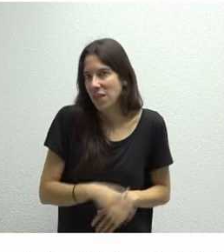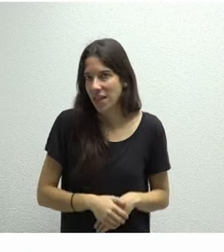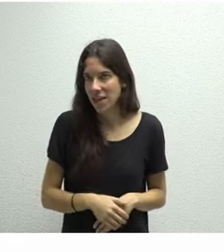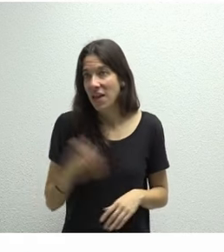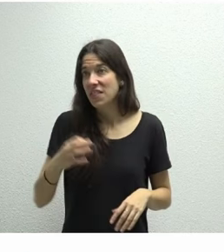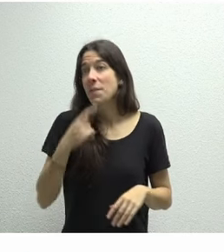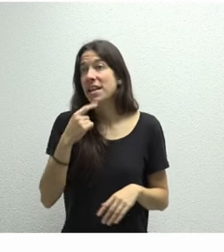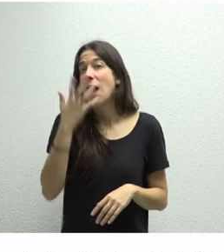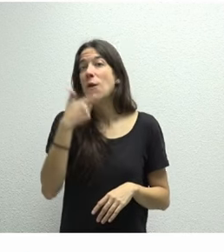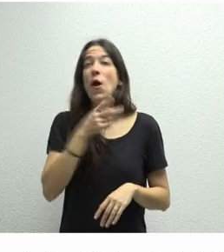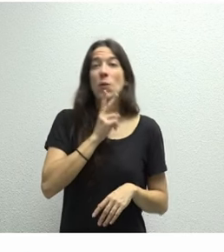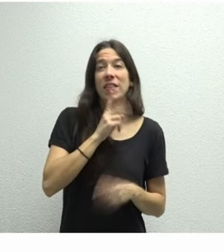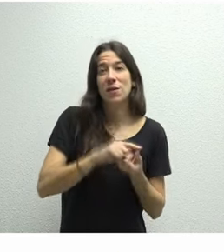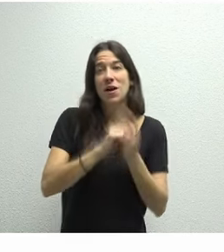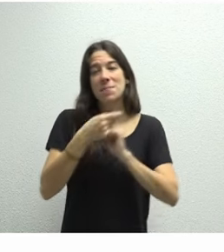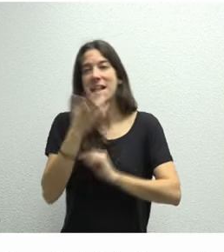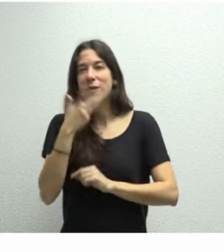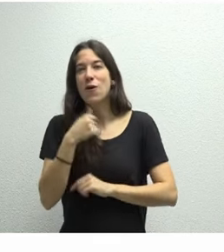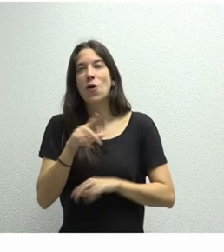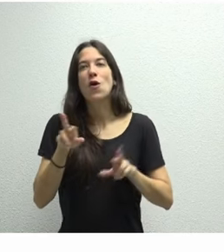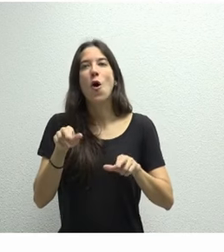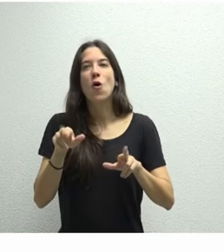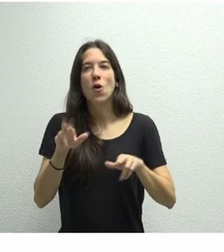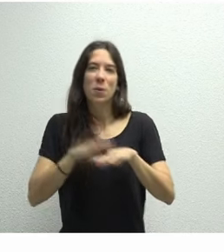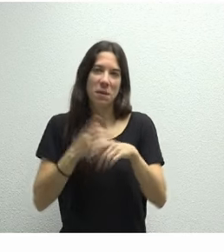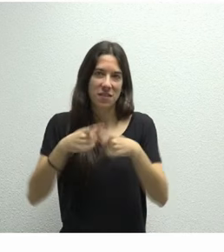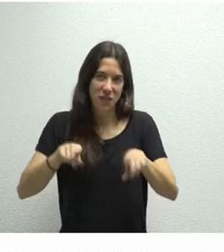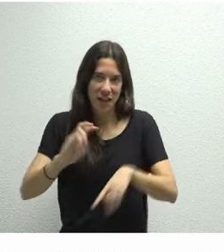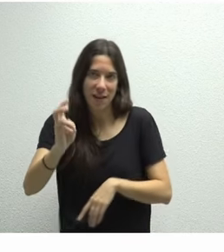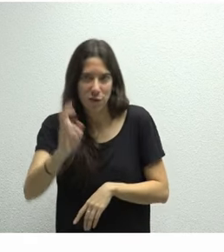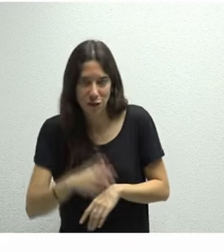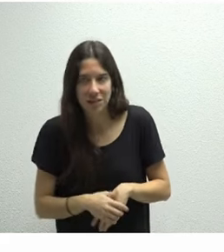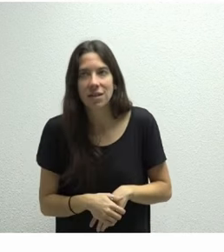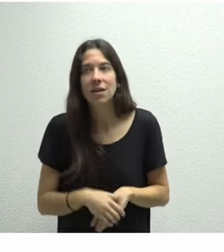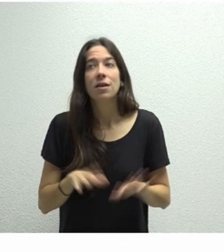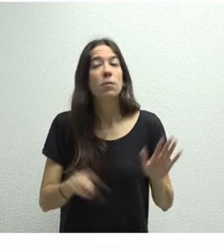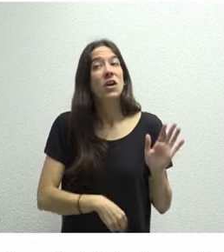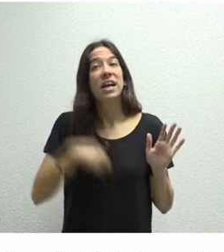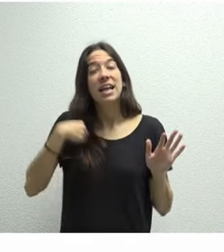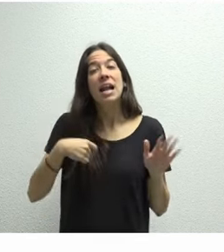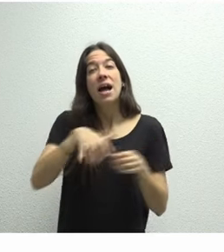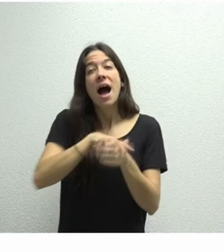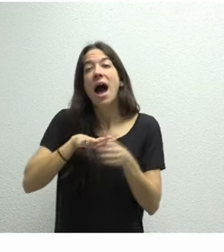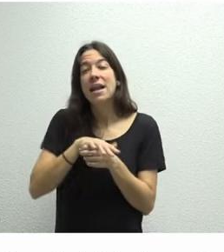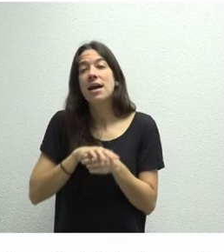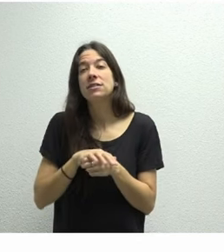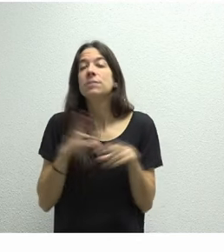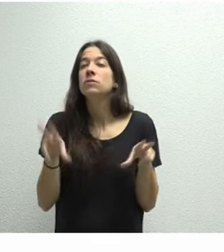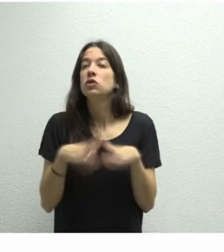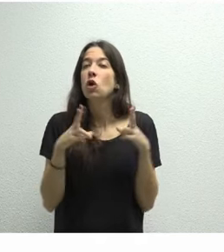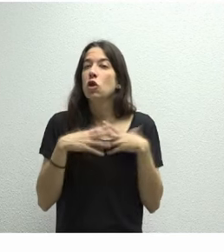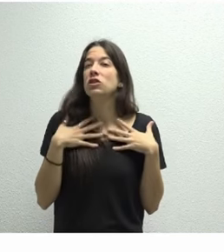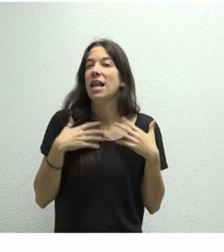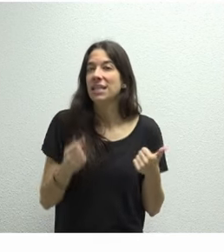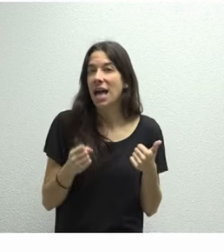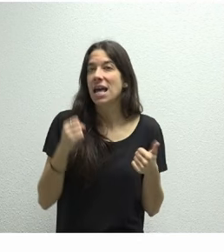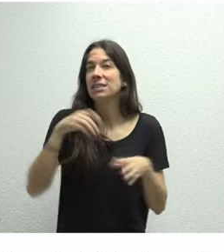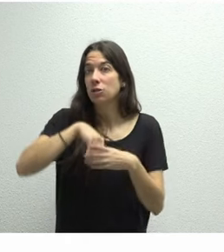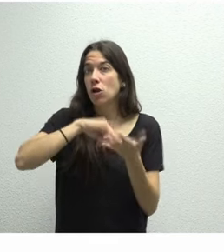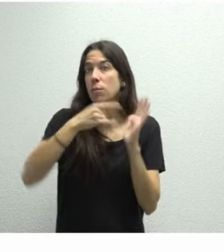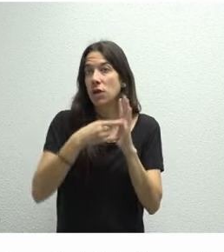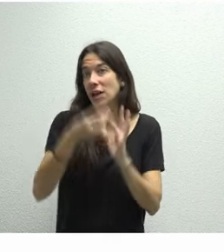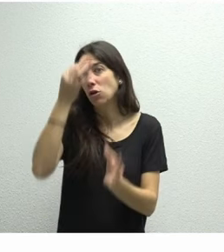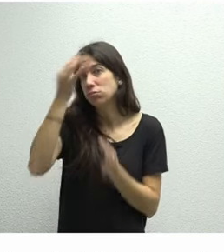Pero bueno para que se diferencie del resto pero en general esas áreas sociosanitarias que se definieron el proyecto pues pues son